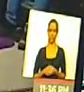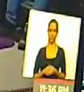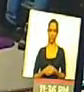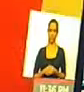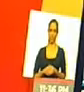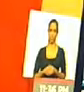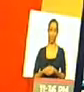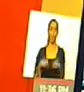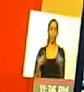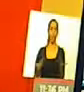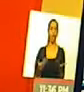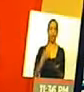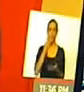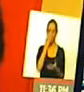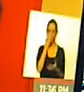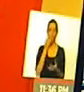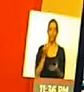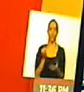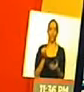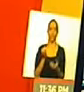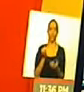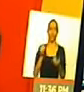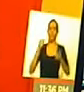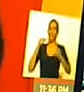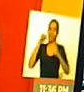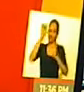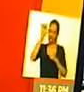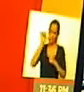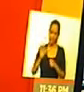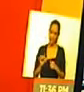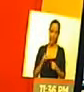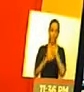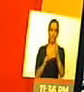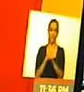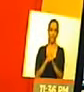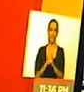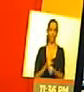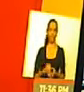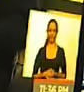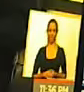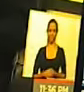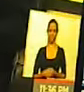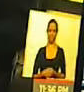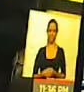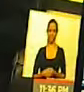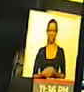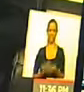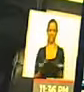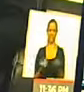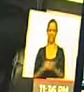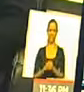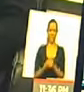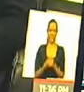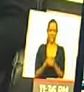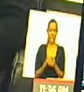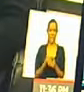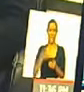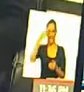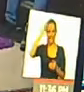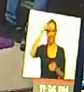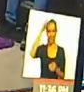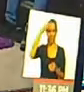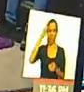Cuando el ridículo llega a hacer análisis a nivel internacional, A convertirse en insumo. Mexicano, sí. Ah,